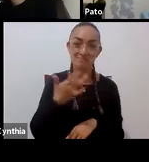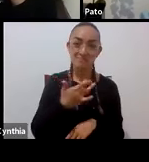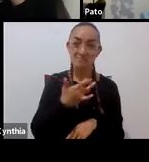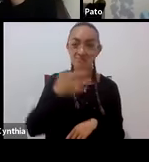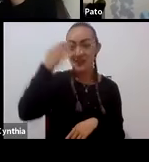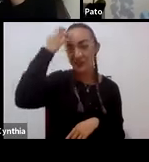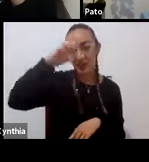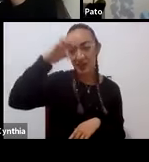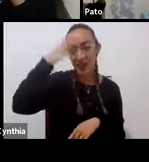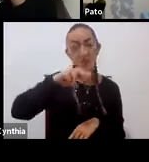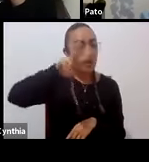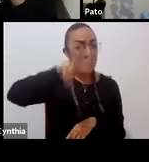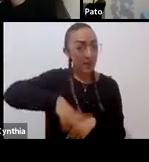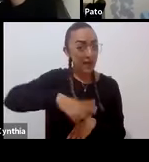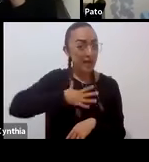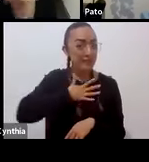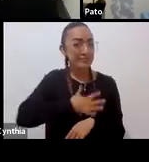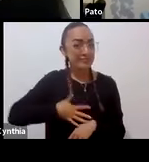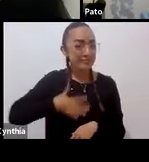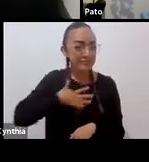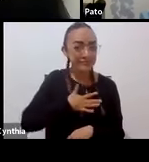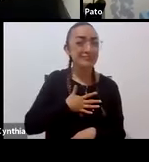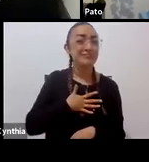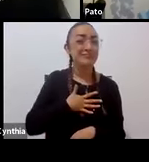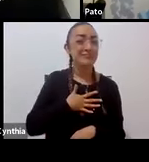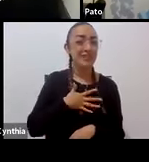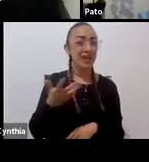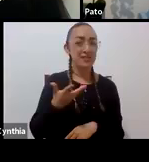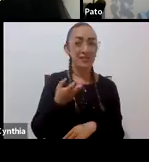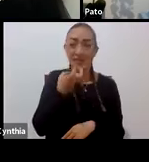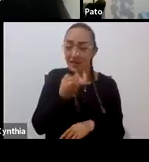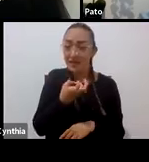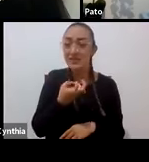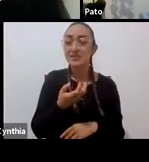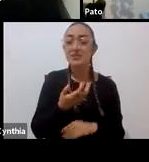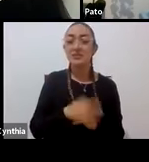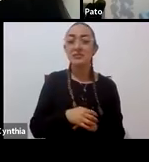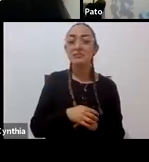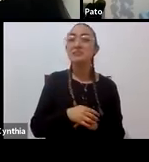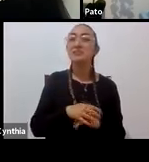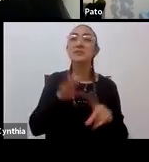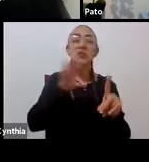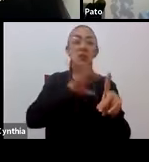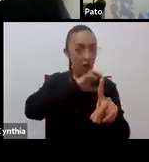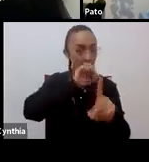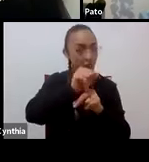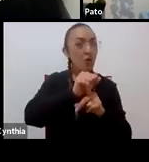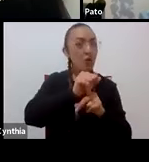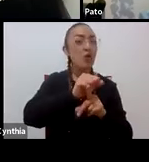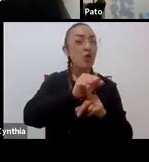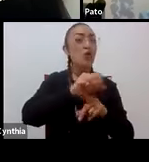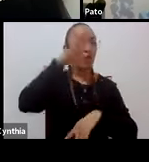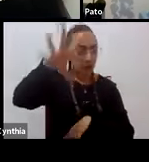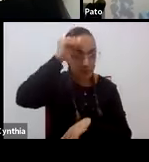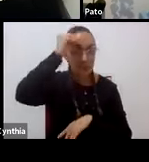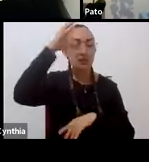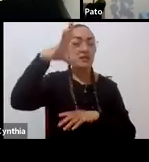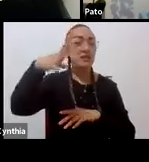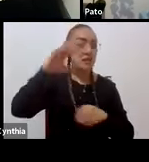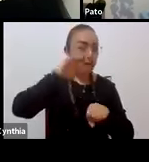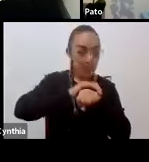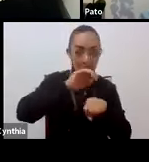que producen placer. Y ese placer de ya lo logré, ya aprendí, voy con mis cuates, tengo un